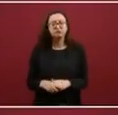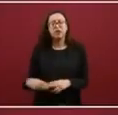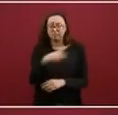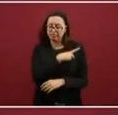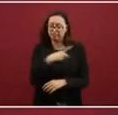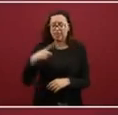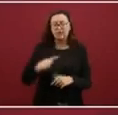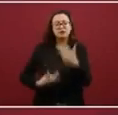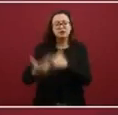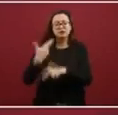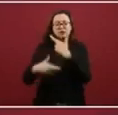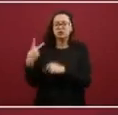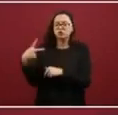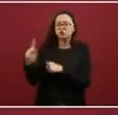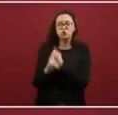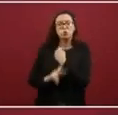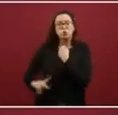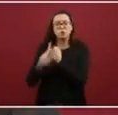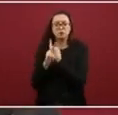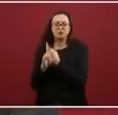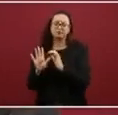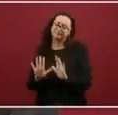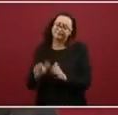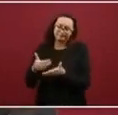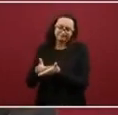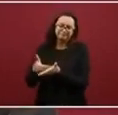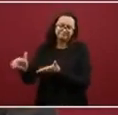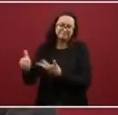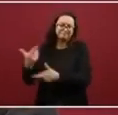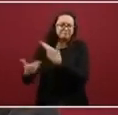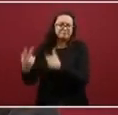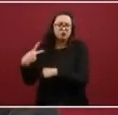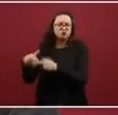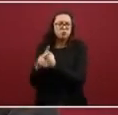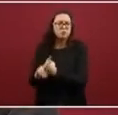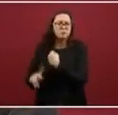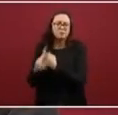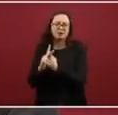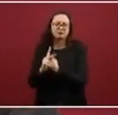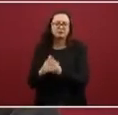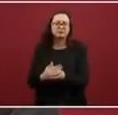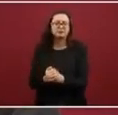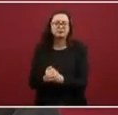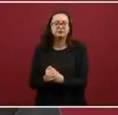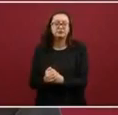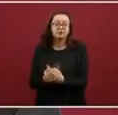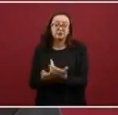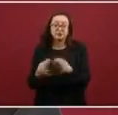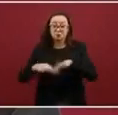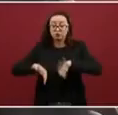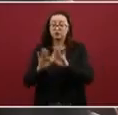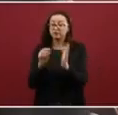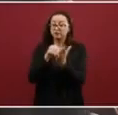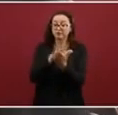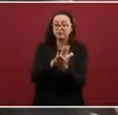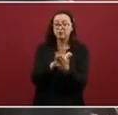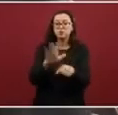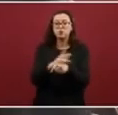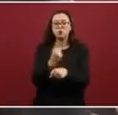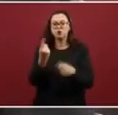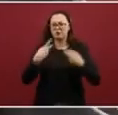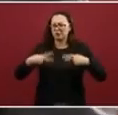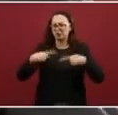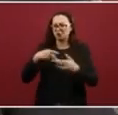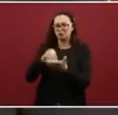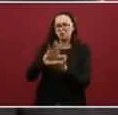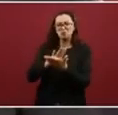registrar, para que podamos verificar, para varias cosas, principalmente para proteger sus derechos. Porque una persona que no